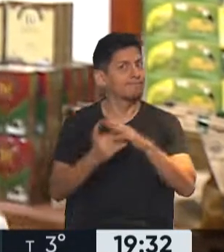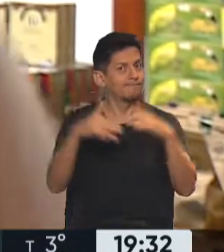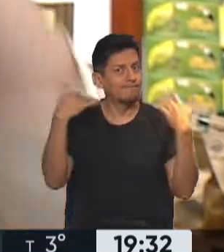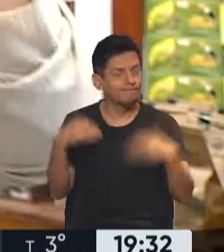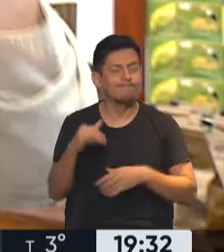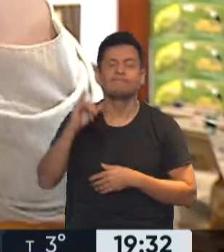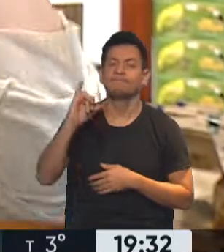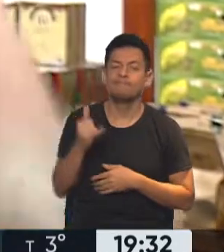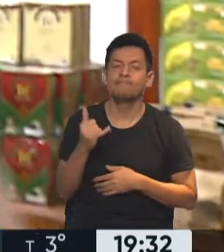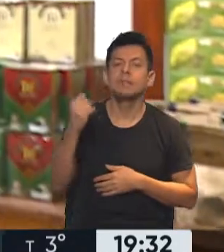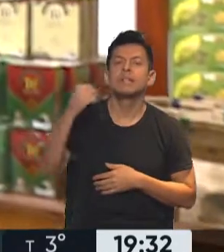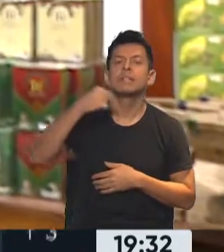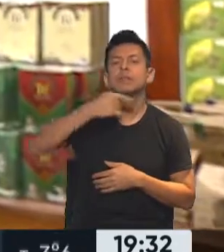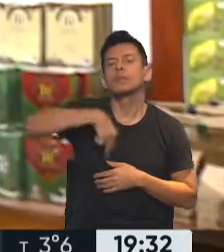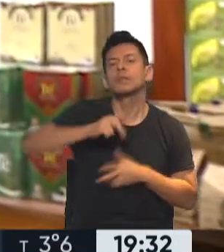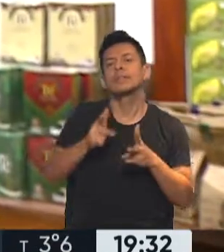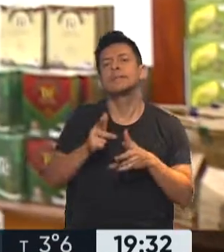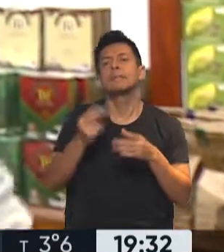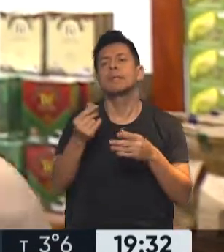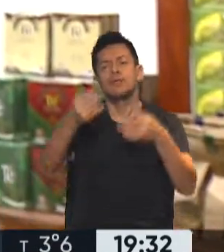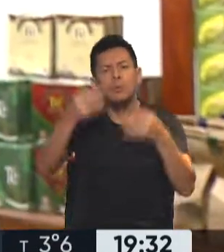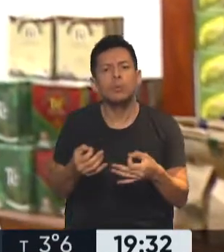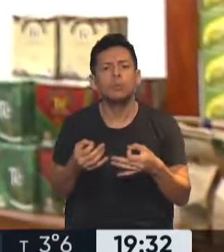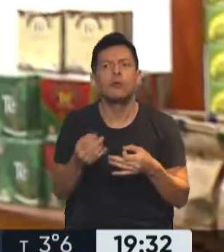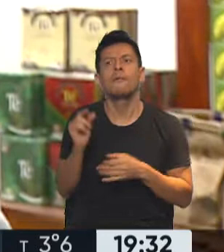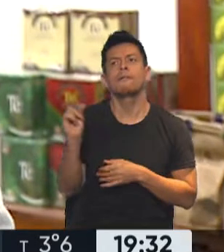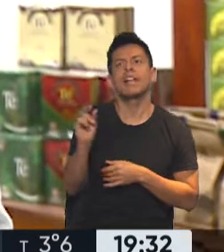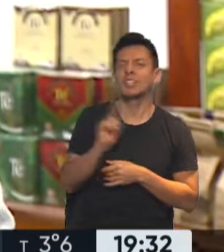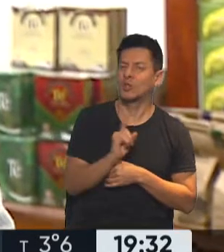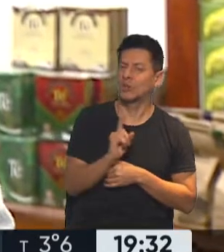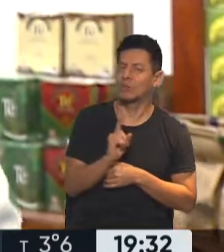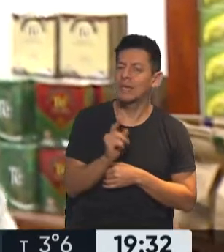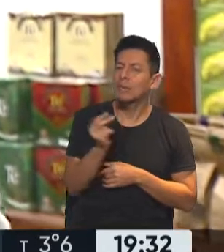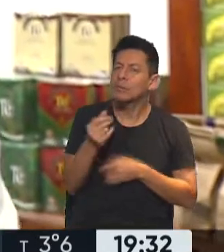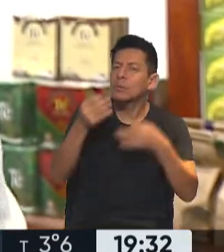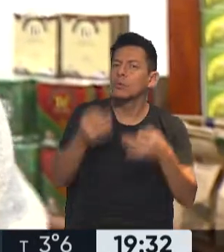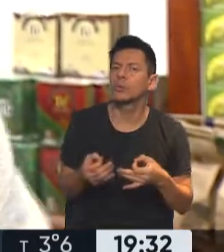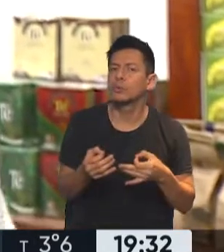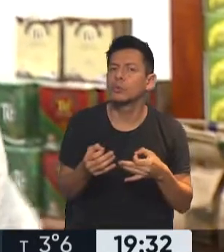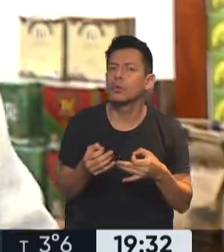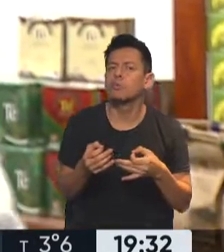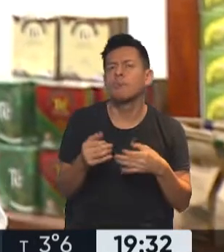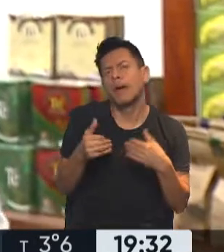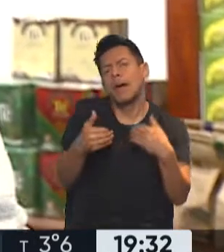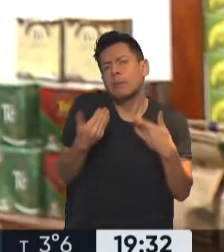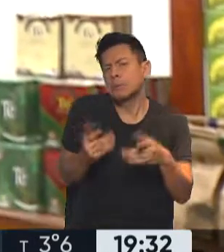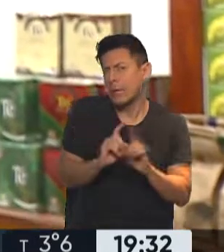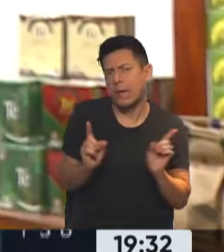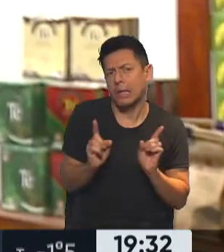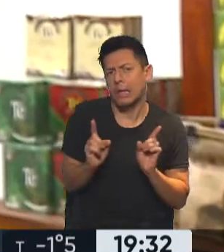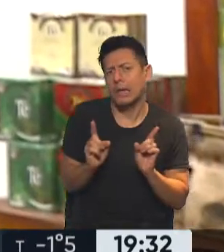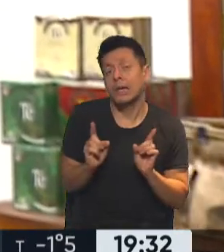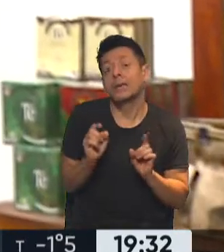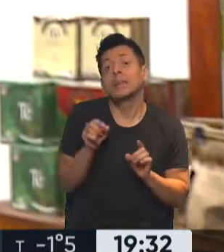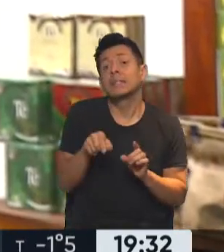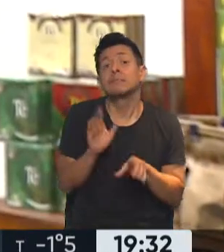Hoy es el tema, pero nosotros siempre hablamos de precios justos, más que de precios baratos, digamos, porque nuestros precios son básicamente sin especulación. A veces eso no